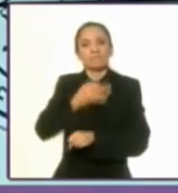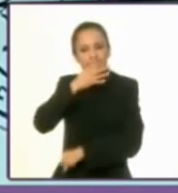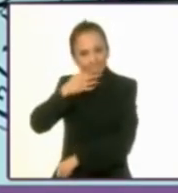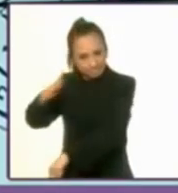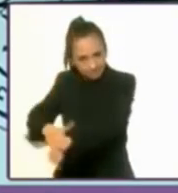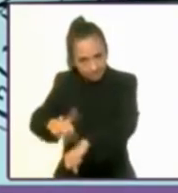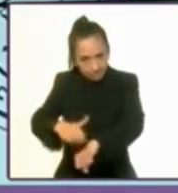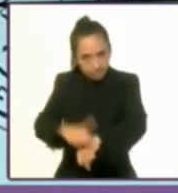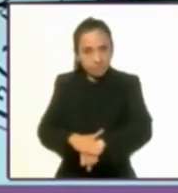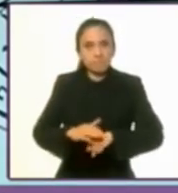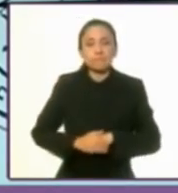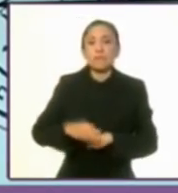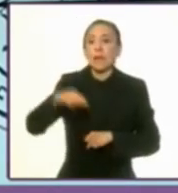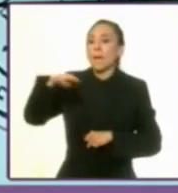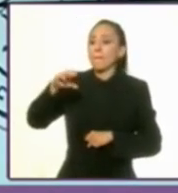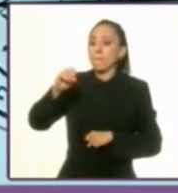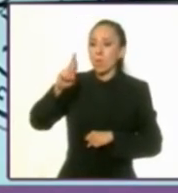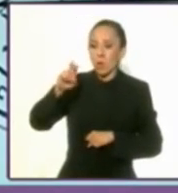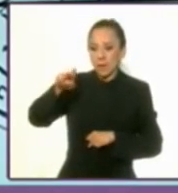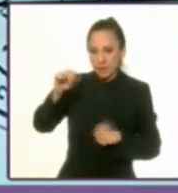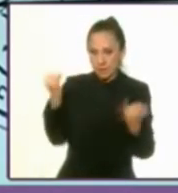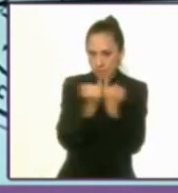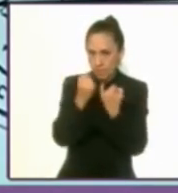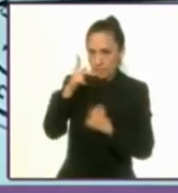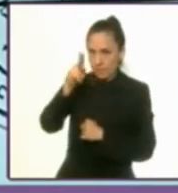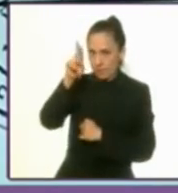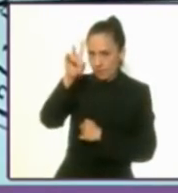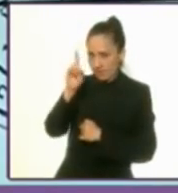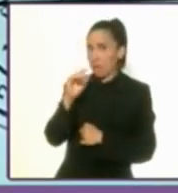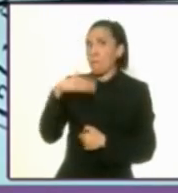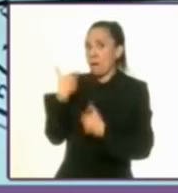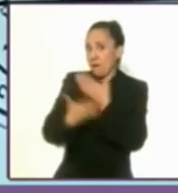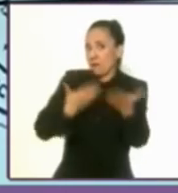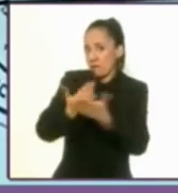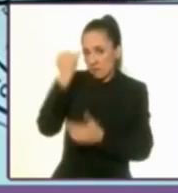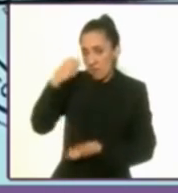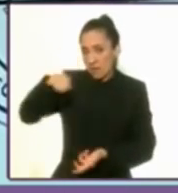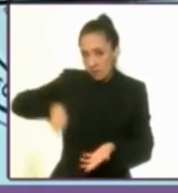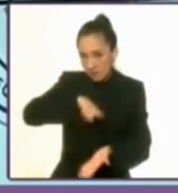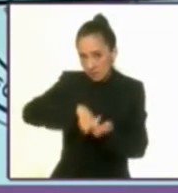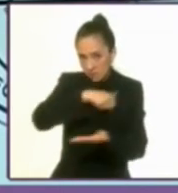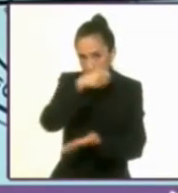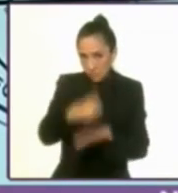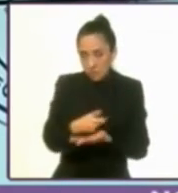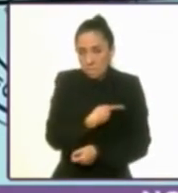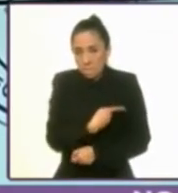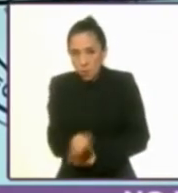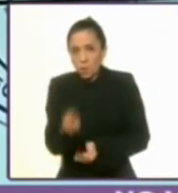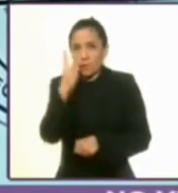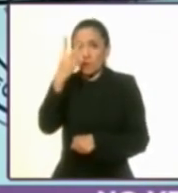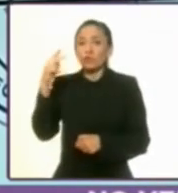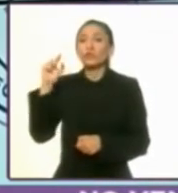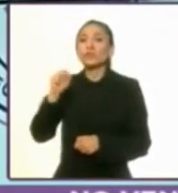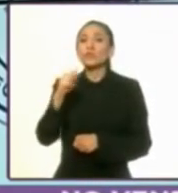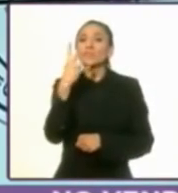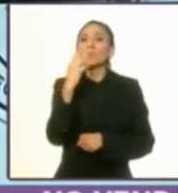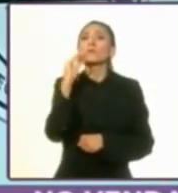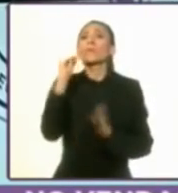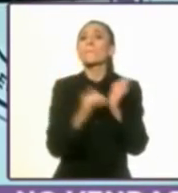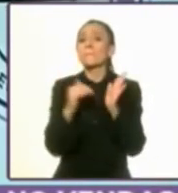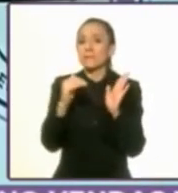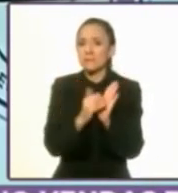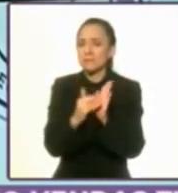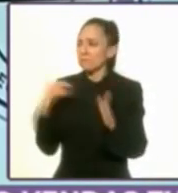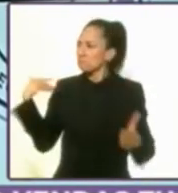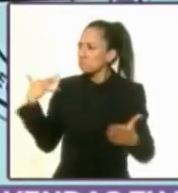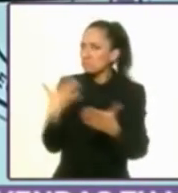hacer propuestas en la ciudad el número de pobres es de 2.4 millones no han hecho nada en 20